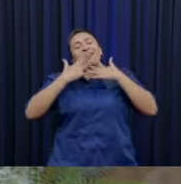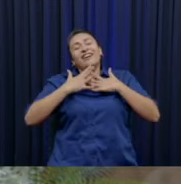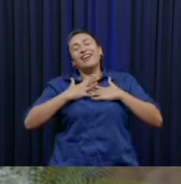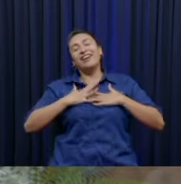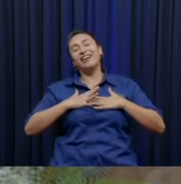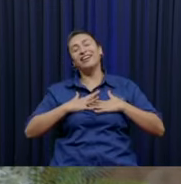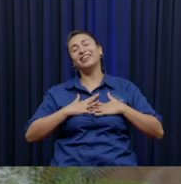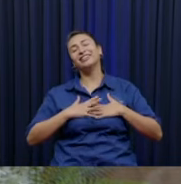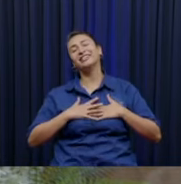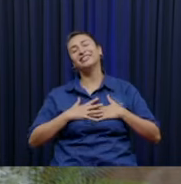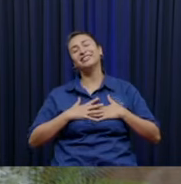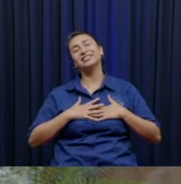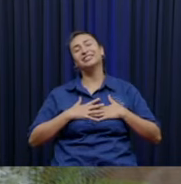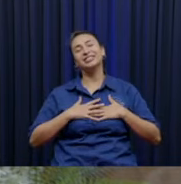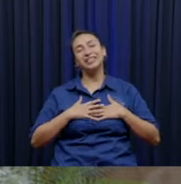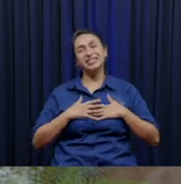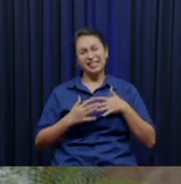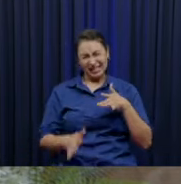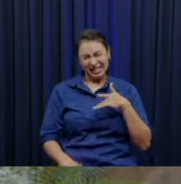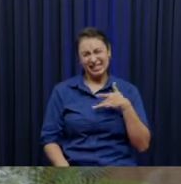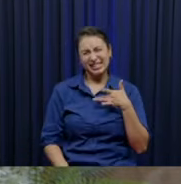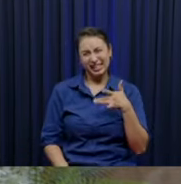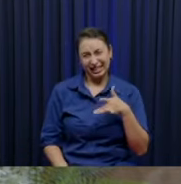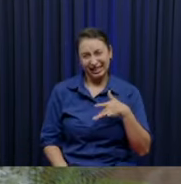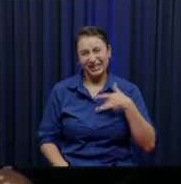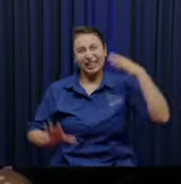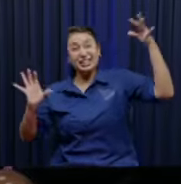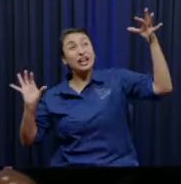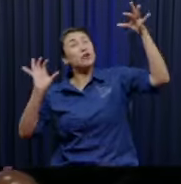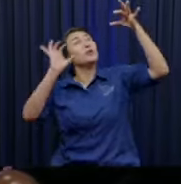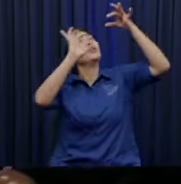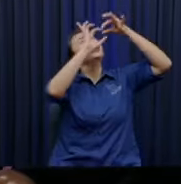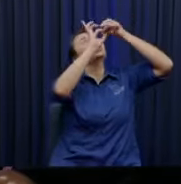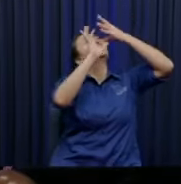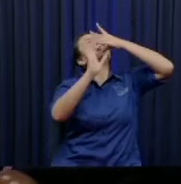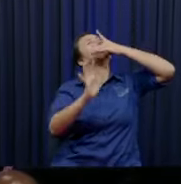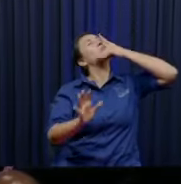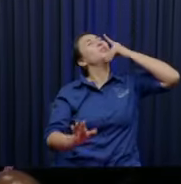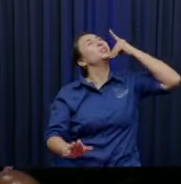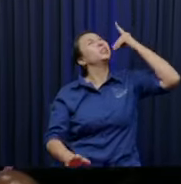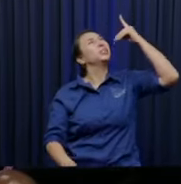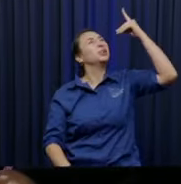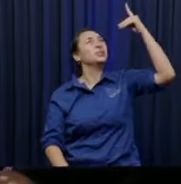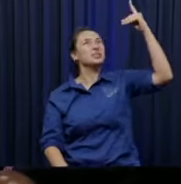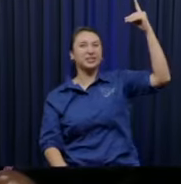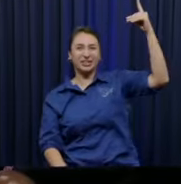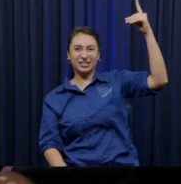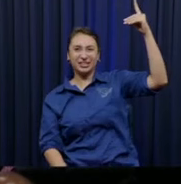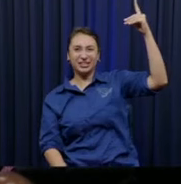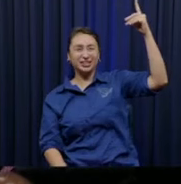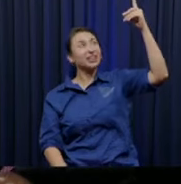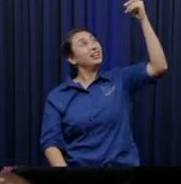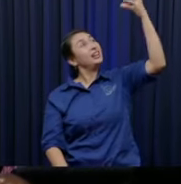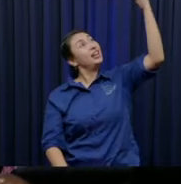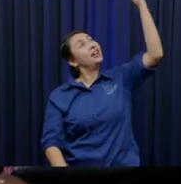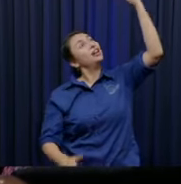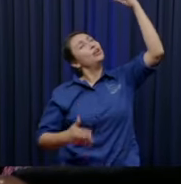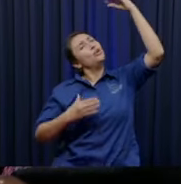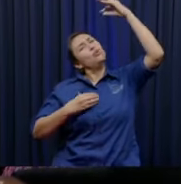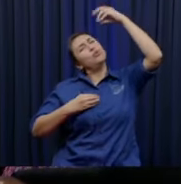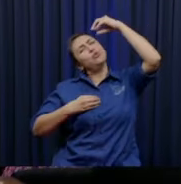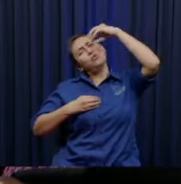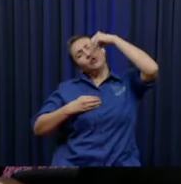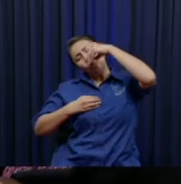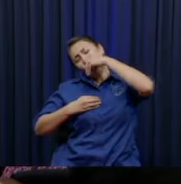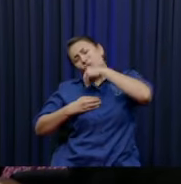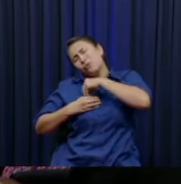del autor máximo de la música, del infinito, y viene Él y la mete en el corazón nuestro. Y empezamos